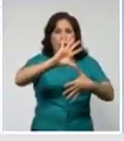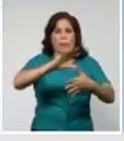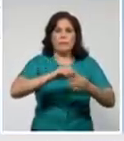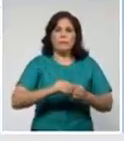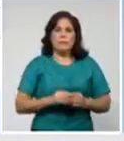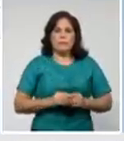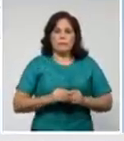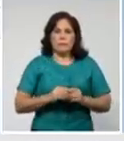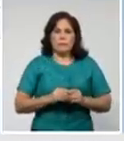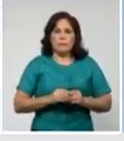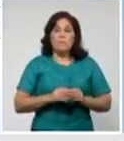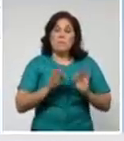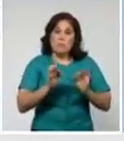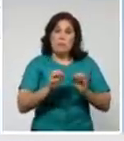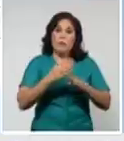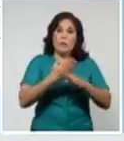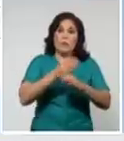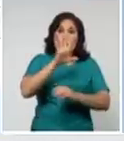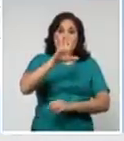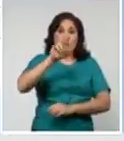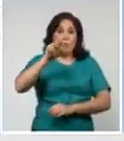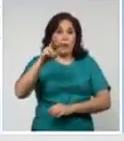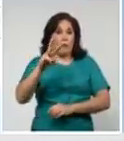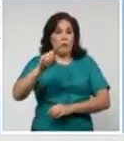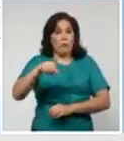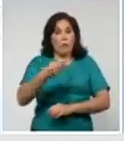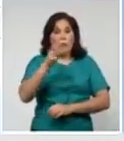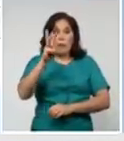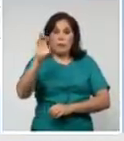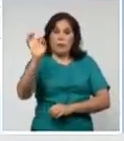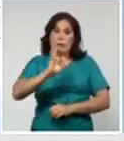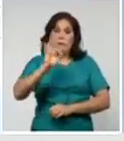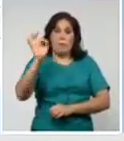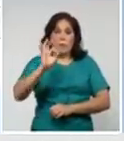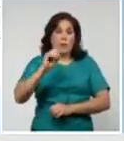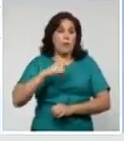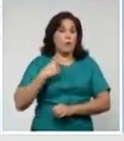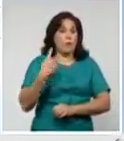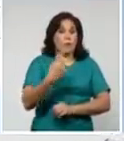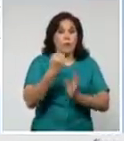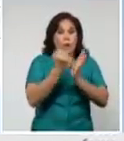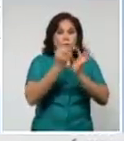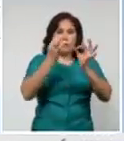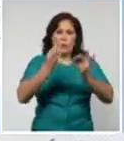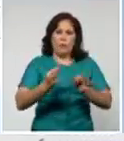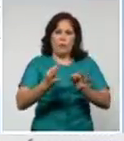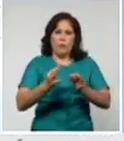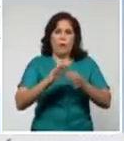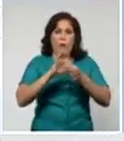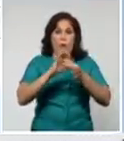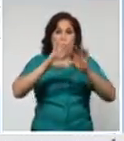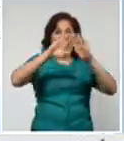hace que sea el 53,33% de todos los casos reportados en el mundo.